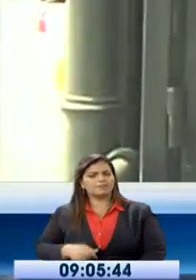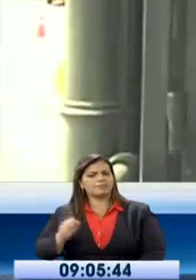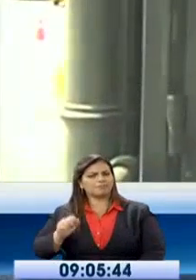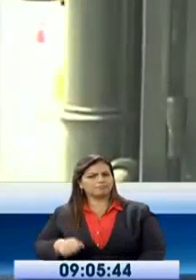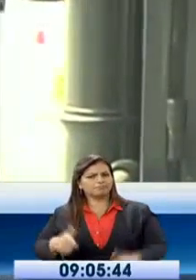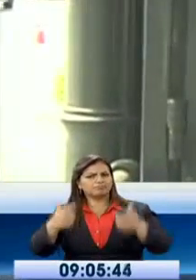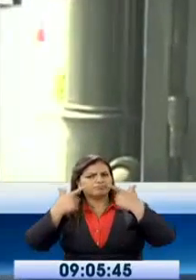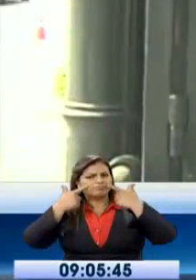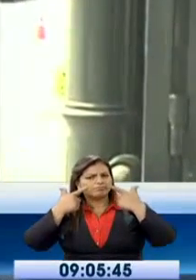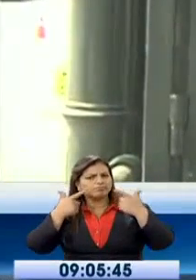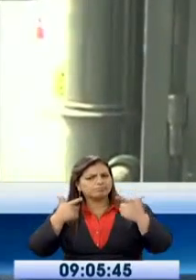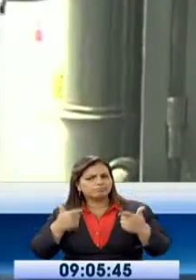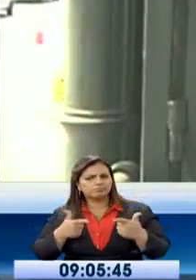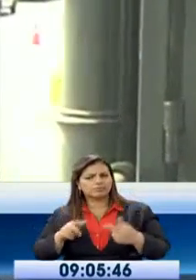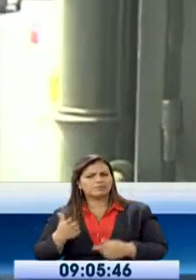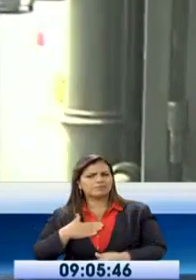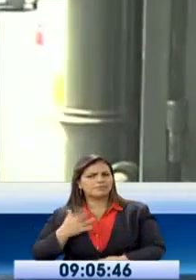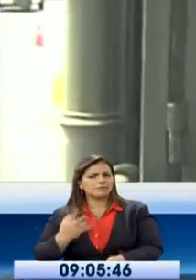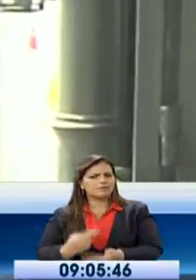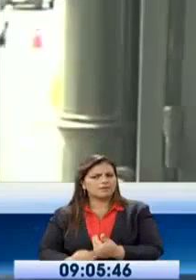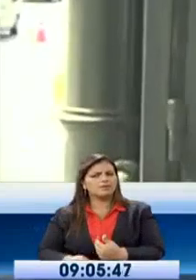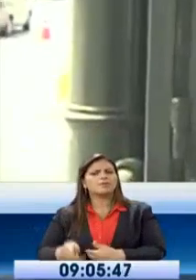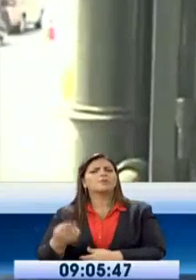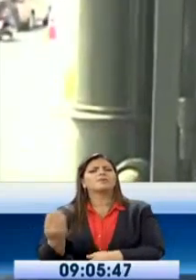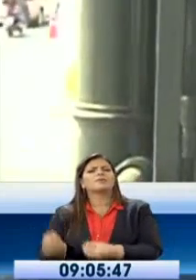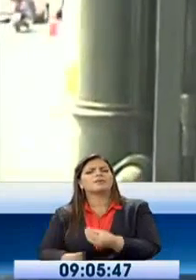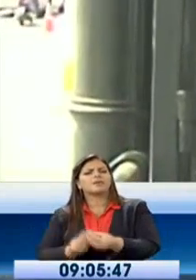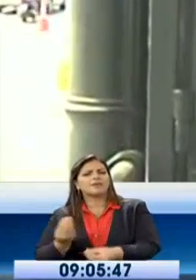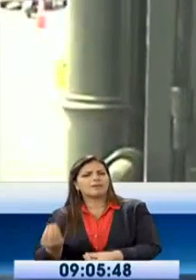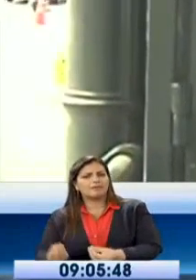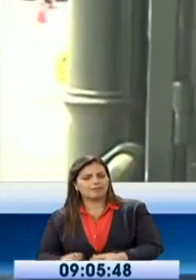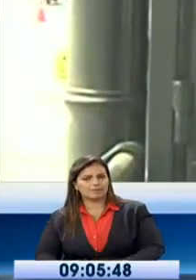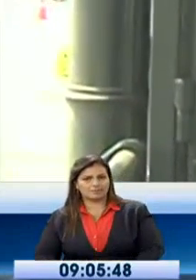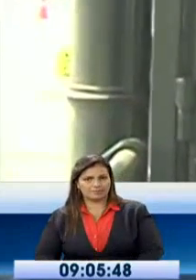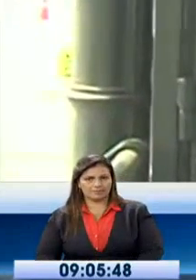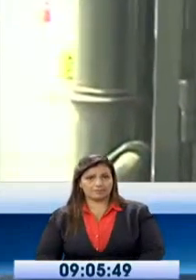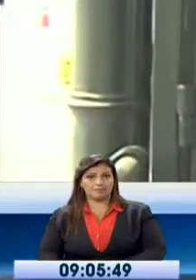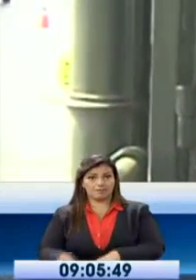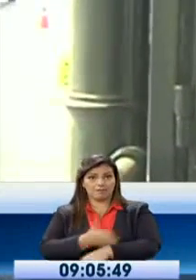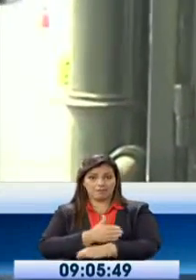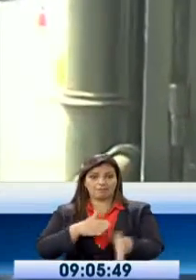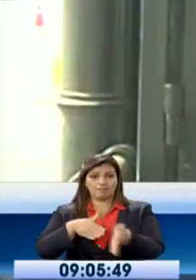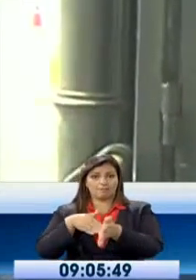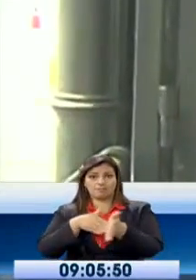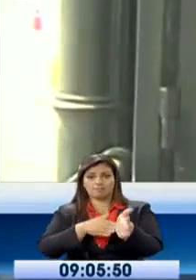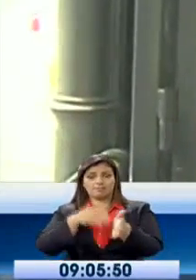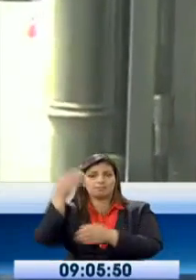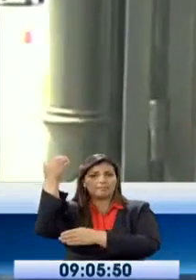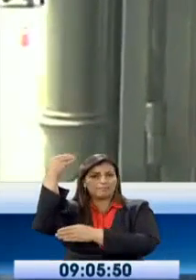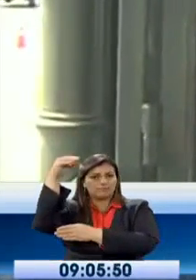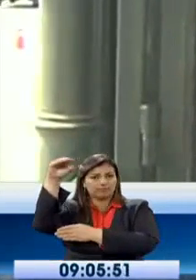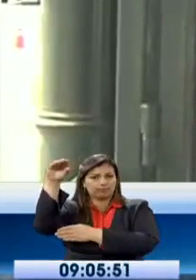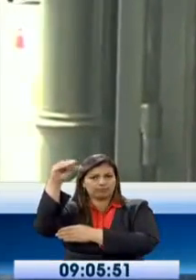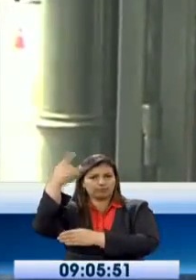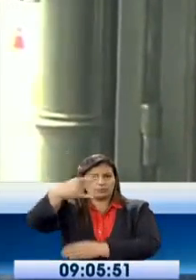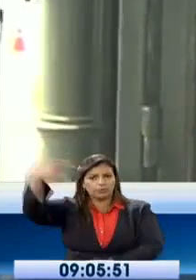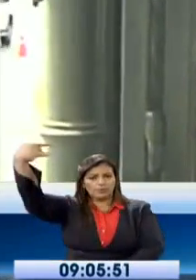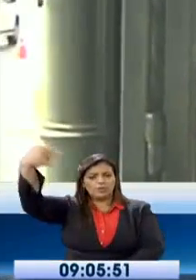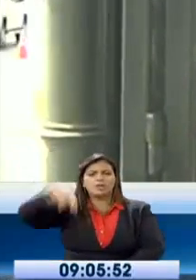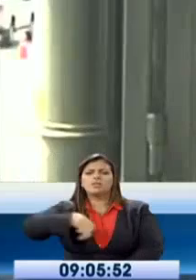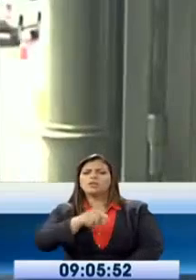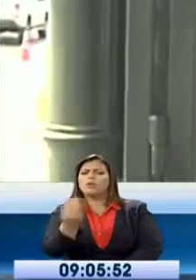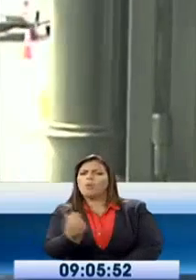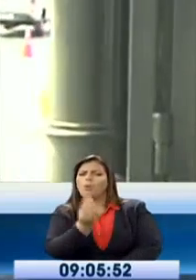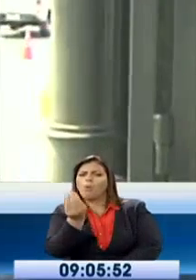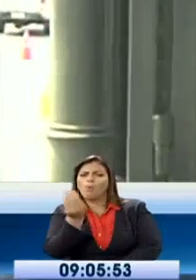Metrovía respecto a estos actos de violencia que ha quedado registrado ya en los videos que hemos estado exponiendo esta